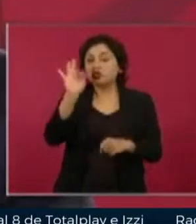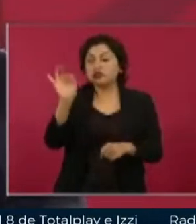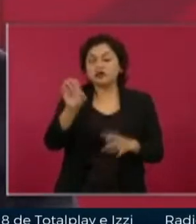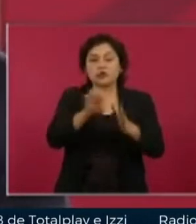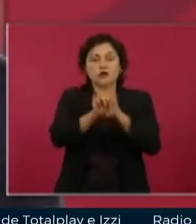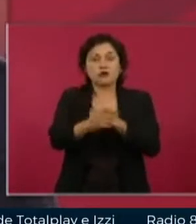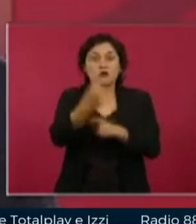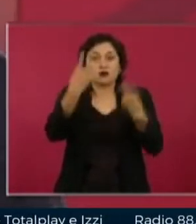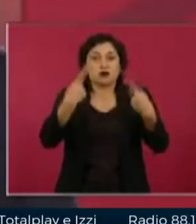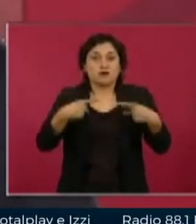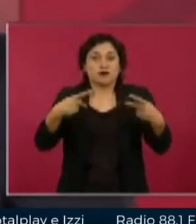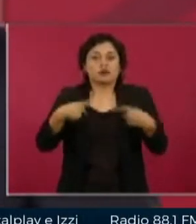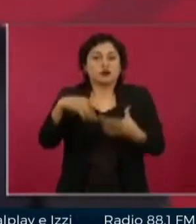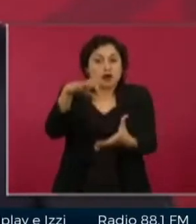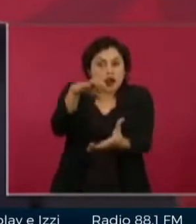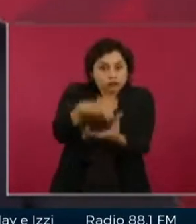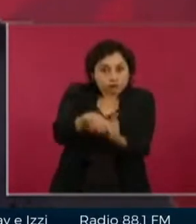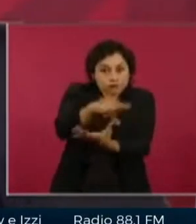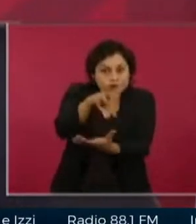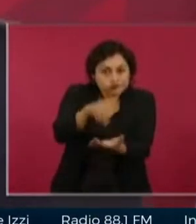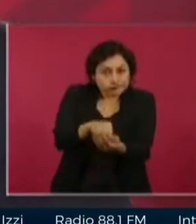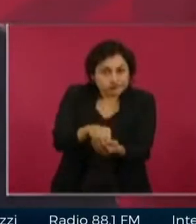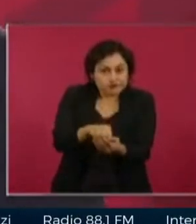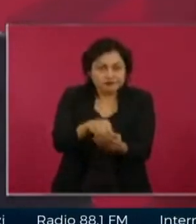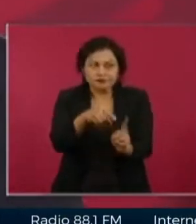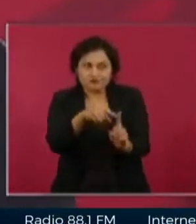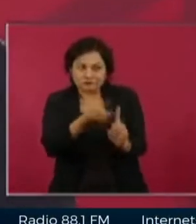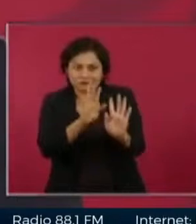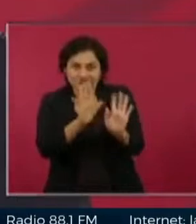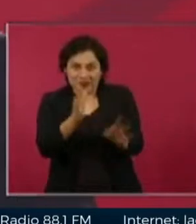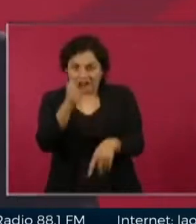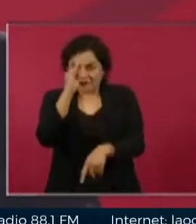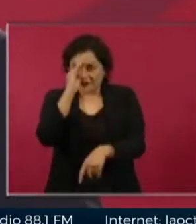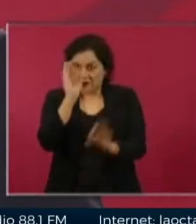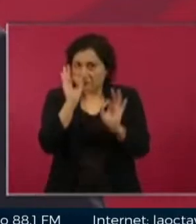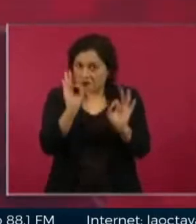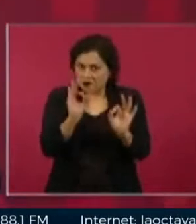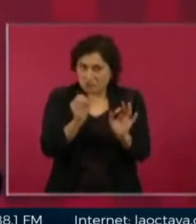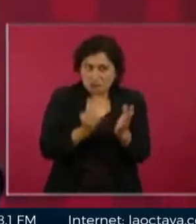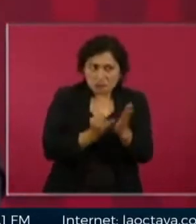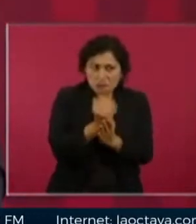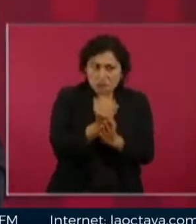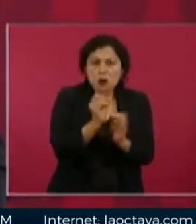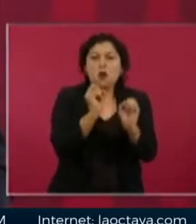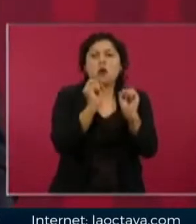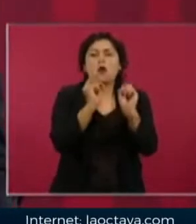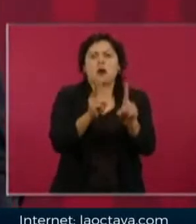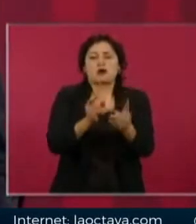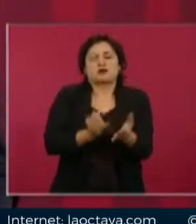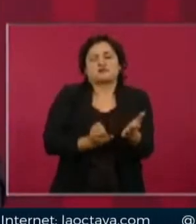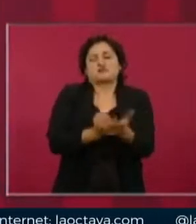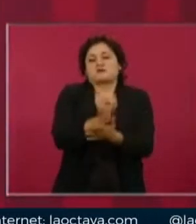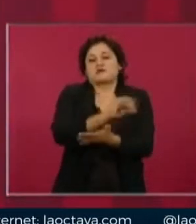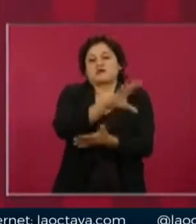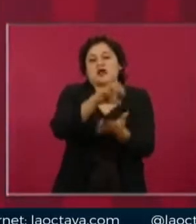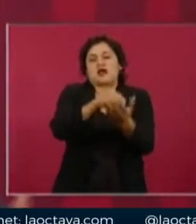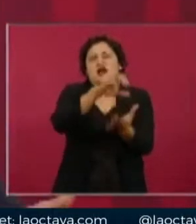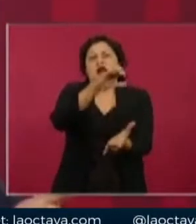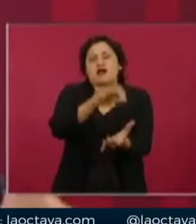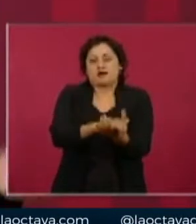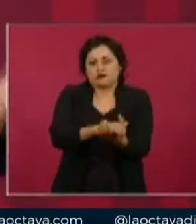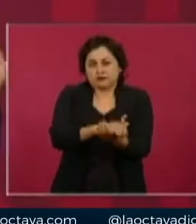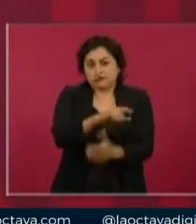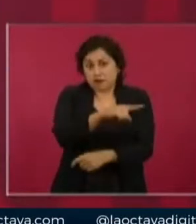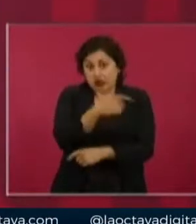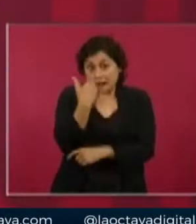ya lo pensó bien, y se va a casar y quiere